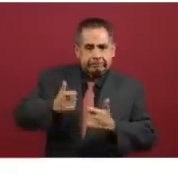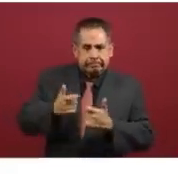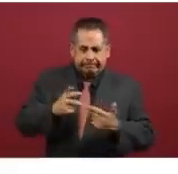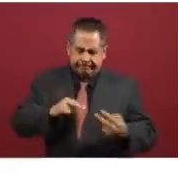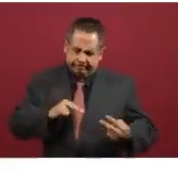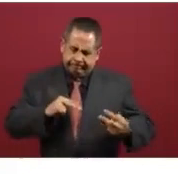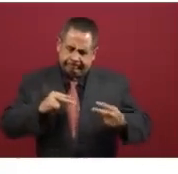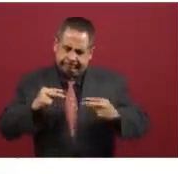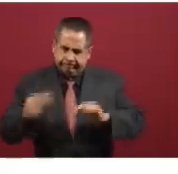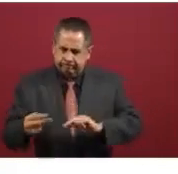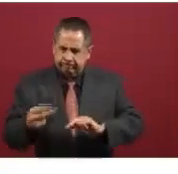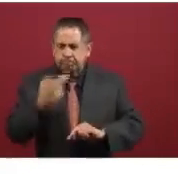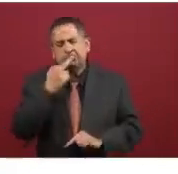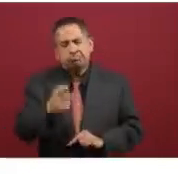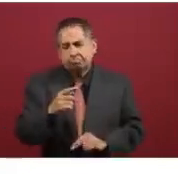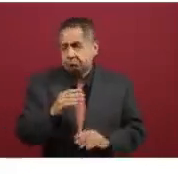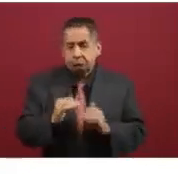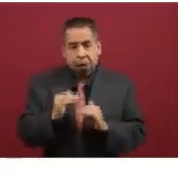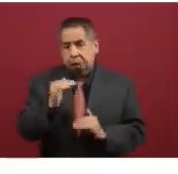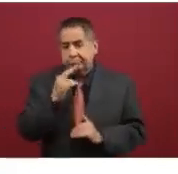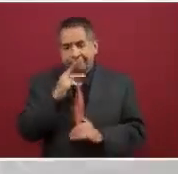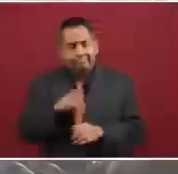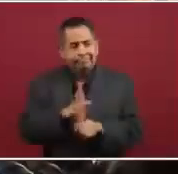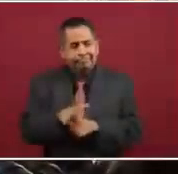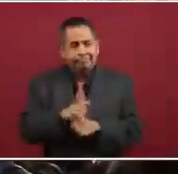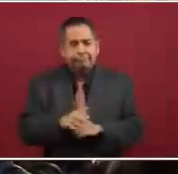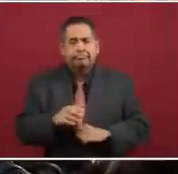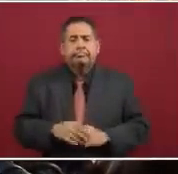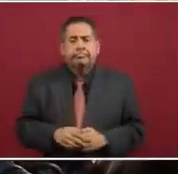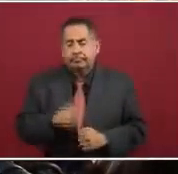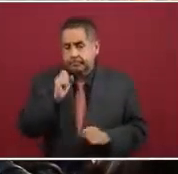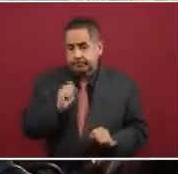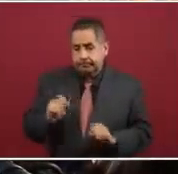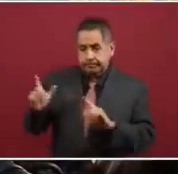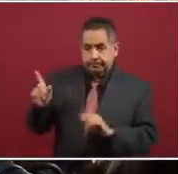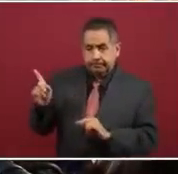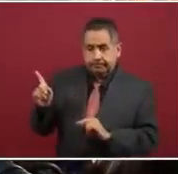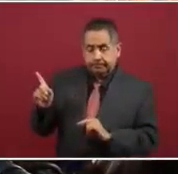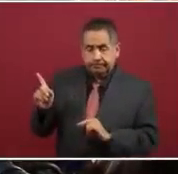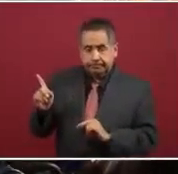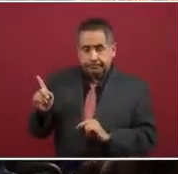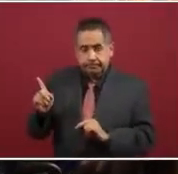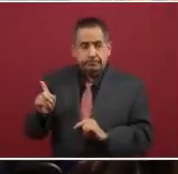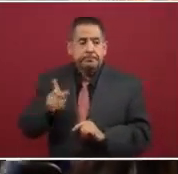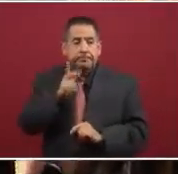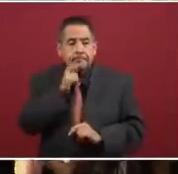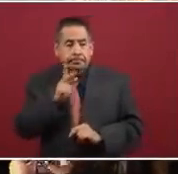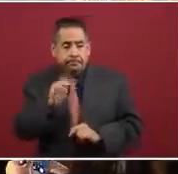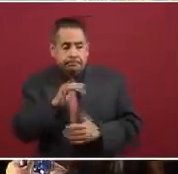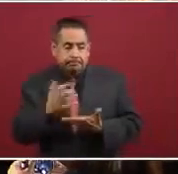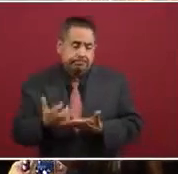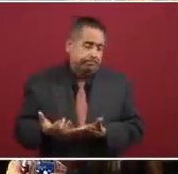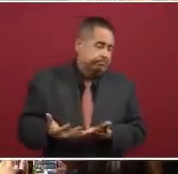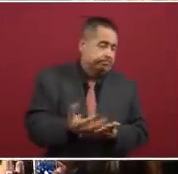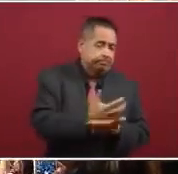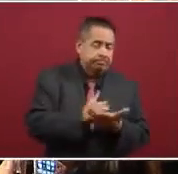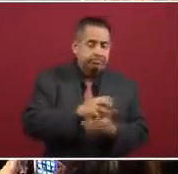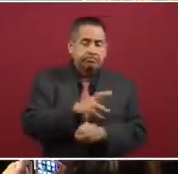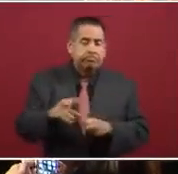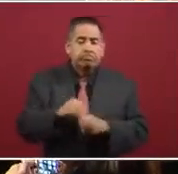Asimismo, podemos apreciar en la gráfica número 4 que los ingresos totales de la empresa en abril